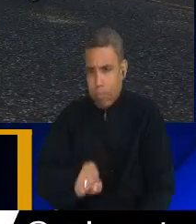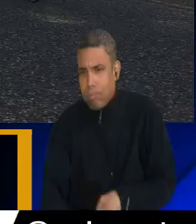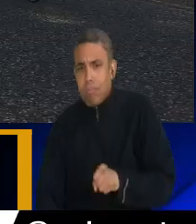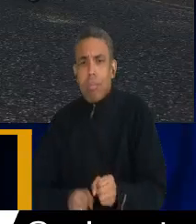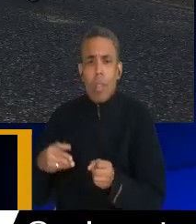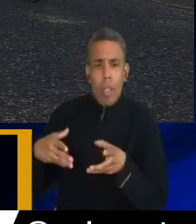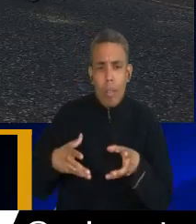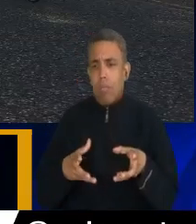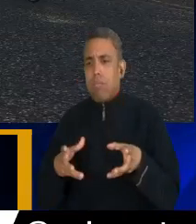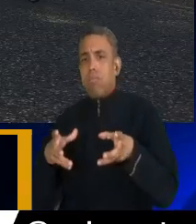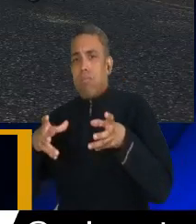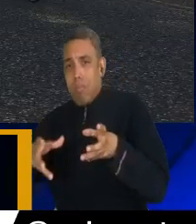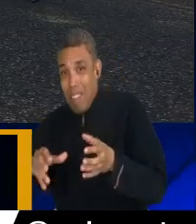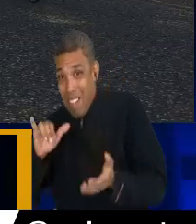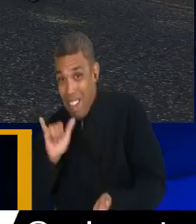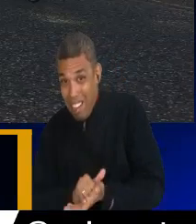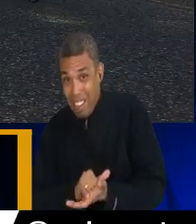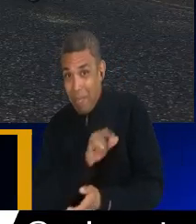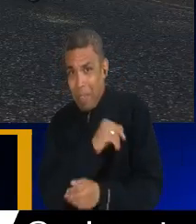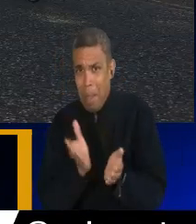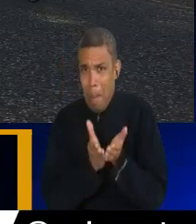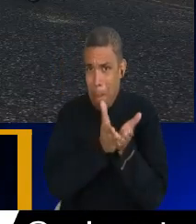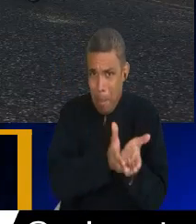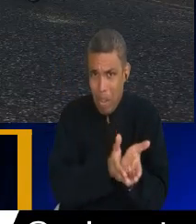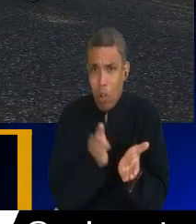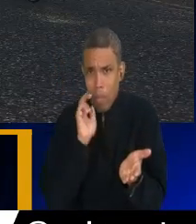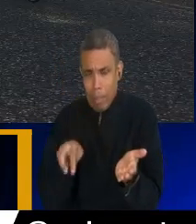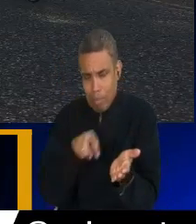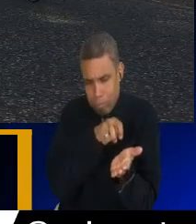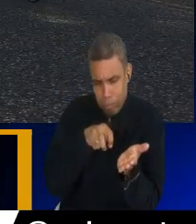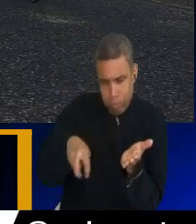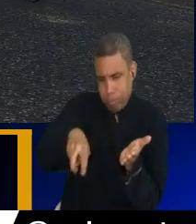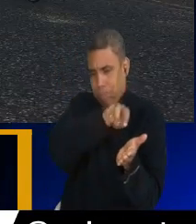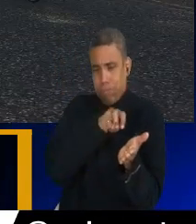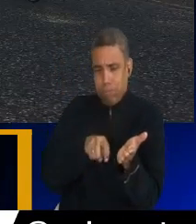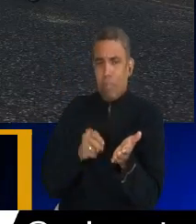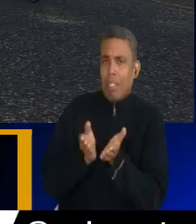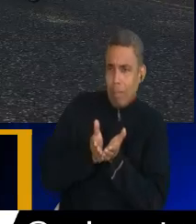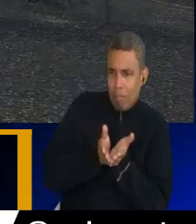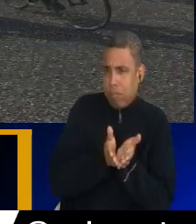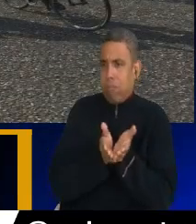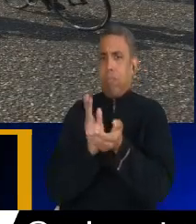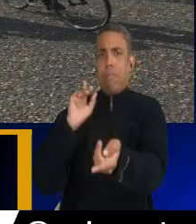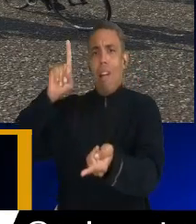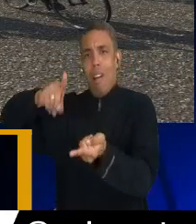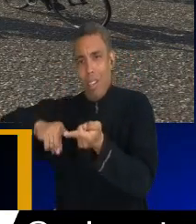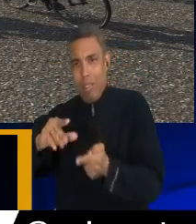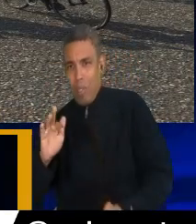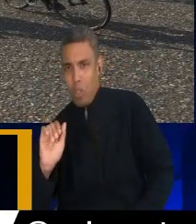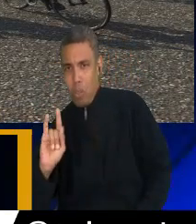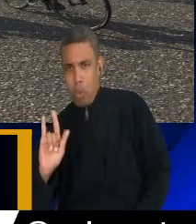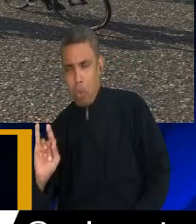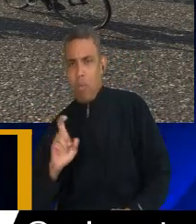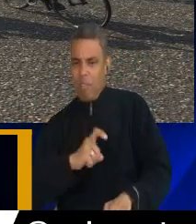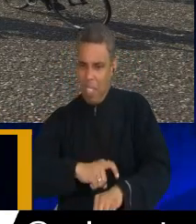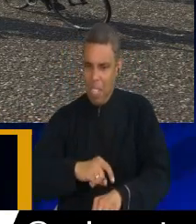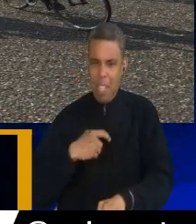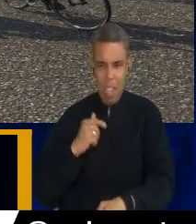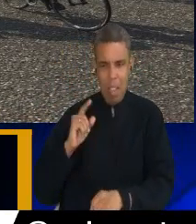Una experiencia más. ¿Qué número es esta experiencia dentro de todas las que ustedes han vivido al respecto? Del club como tal son